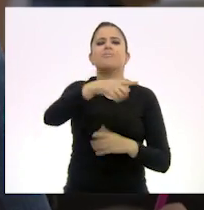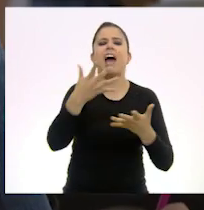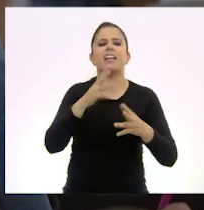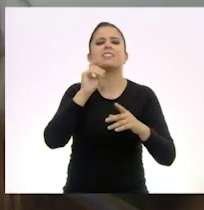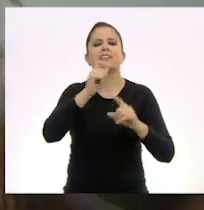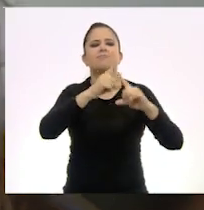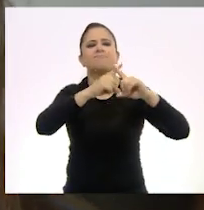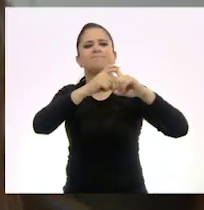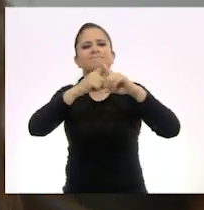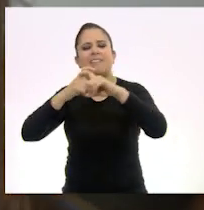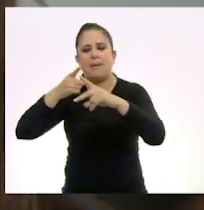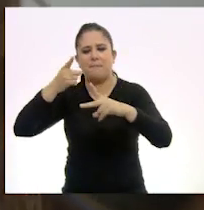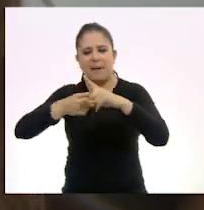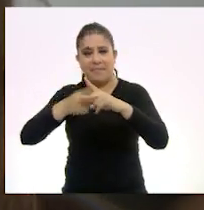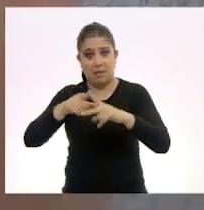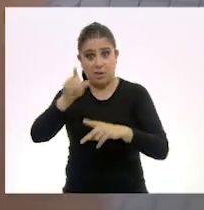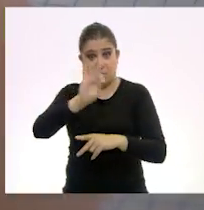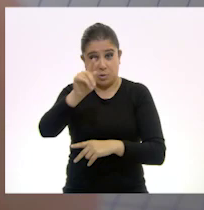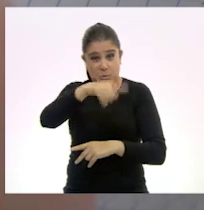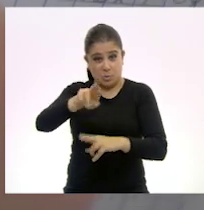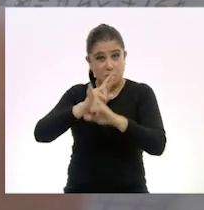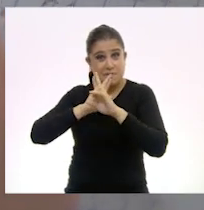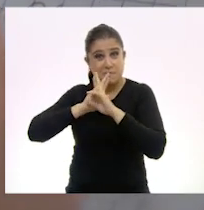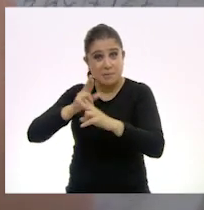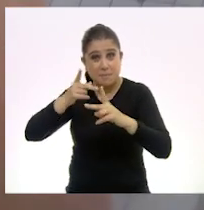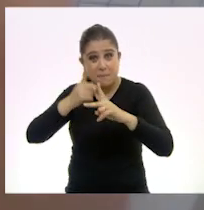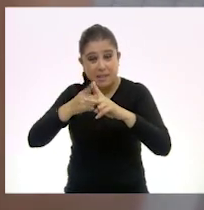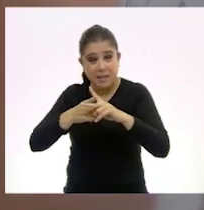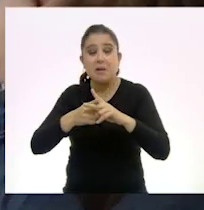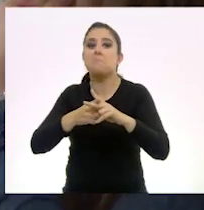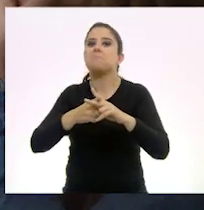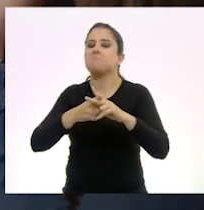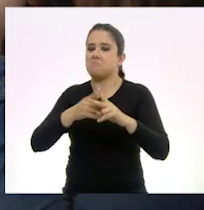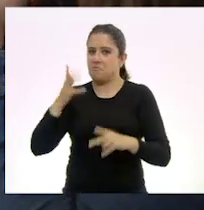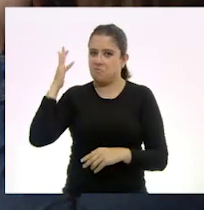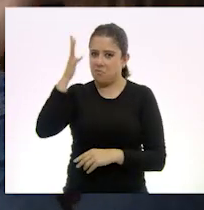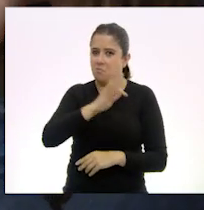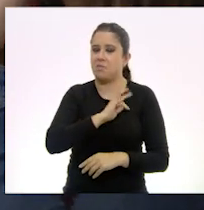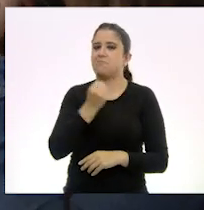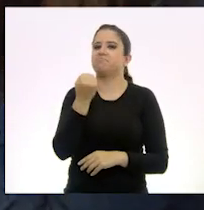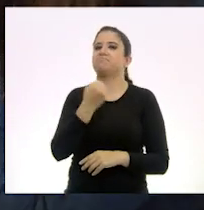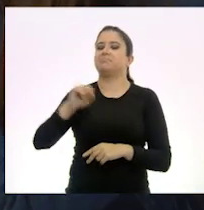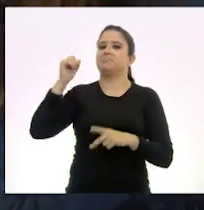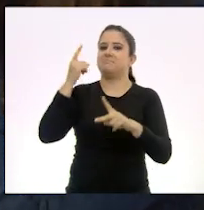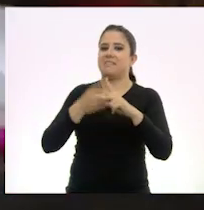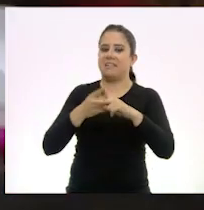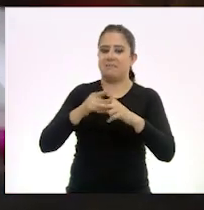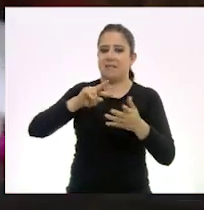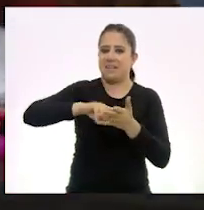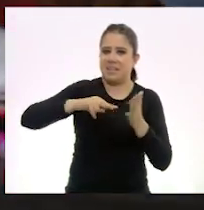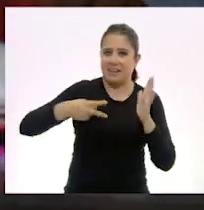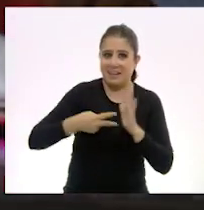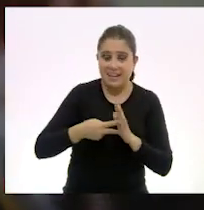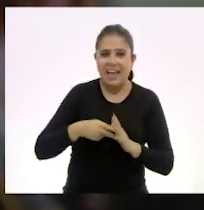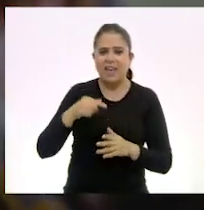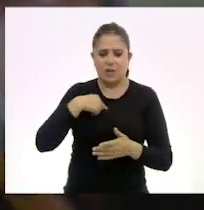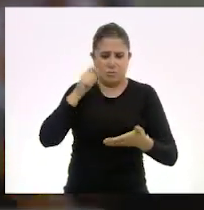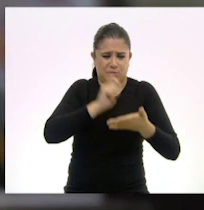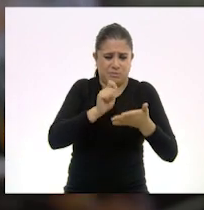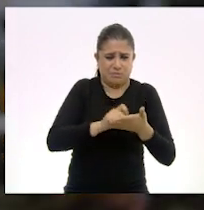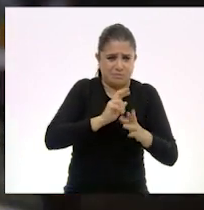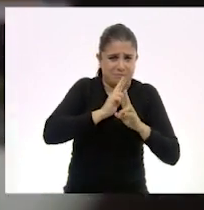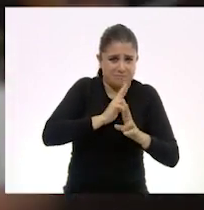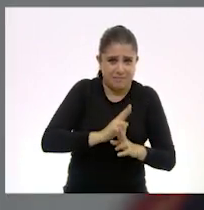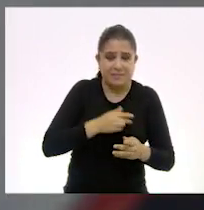nos dijo, si alguien lo puede resolver, debería considerar una carrera en ingeniería. Yo lo resolví, lo entregué,